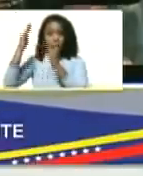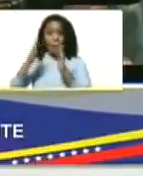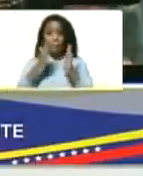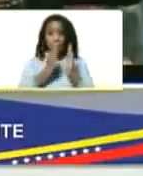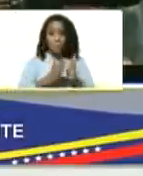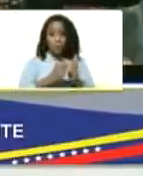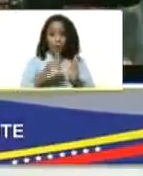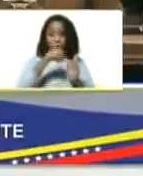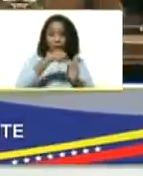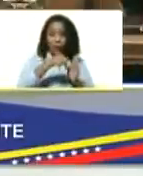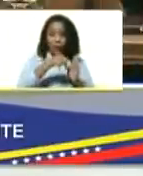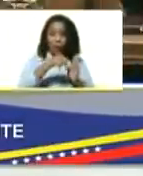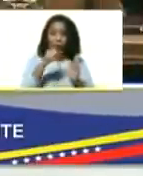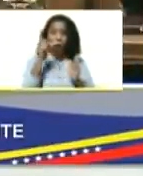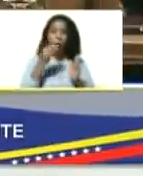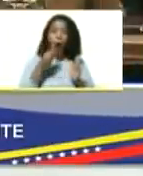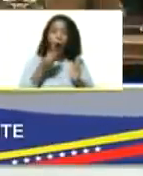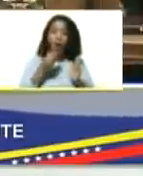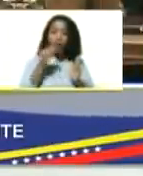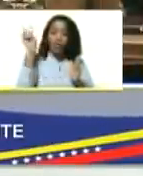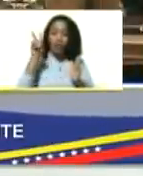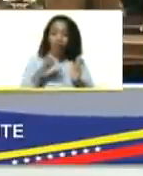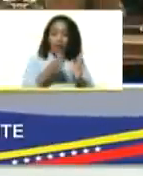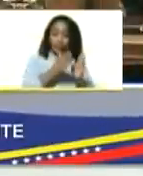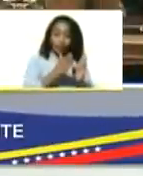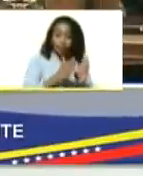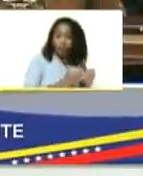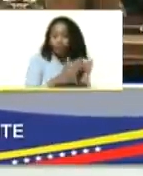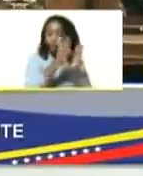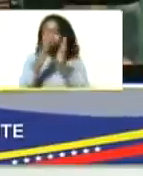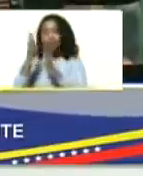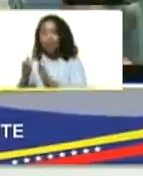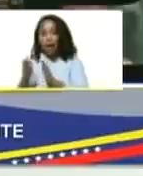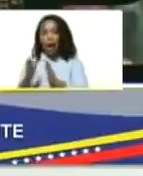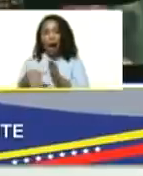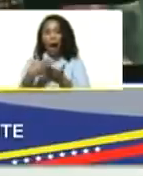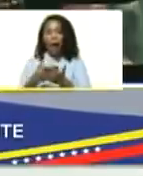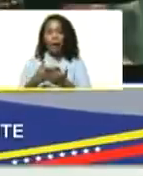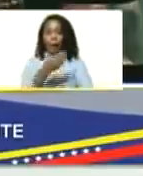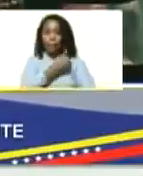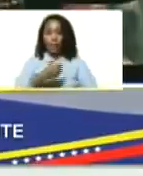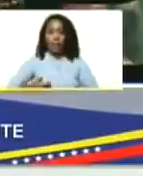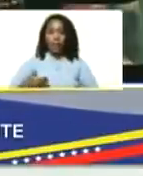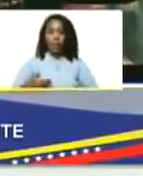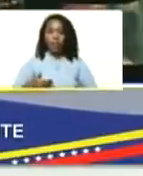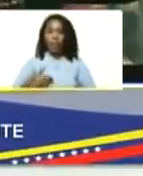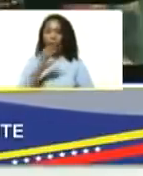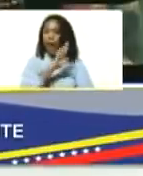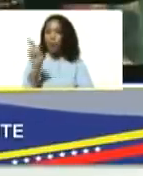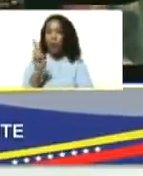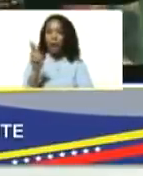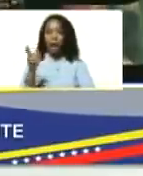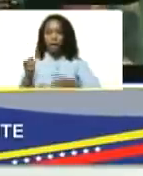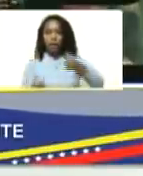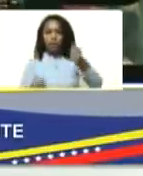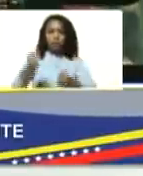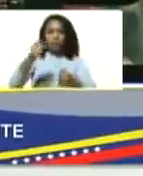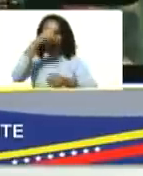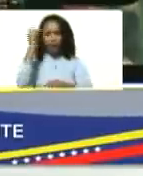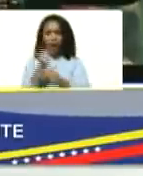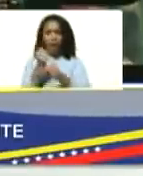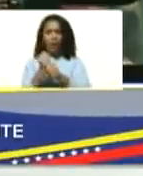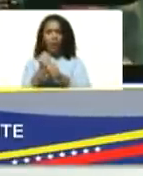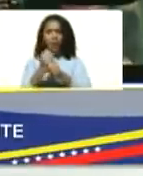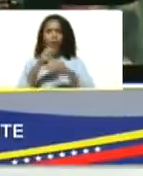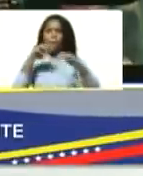del muchacho del valle a presidente de la república del chófer de autobús de metro